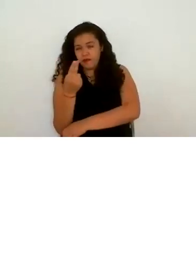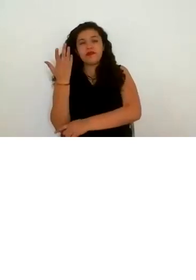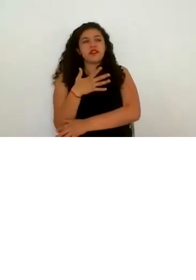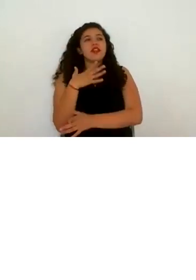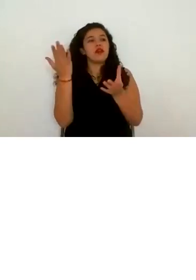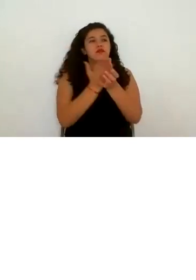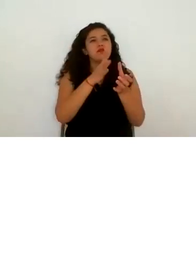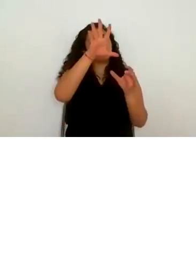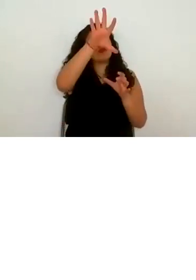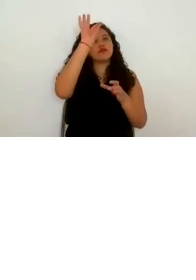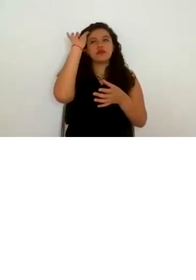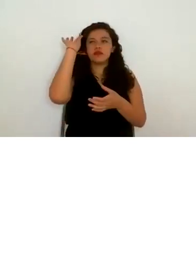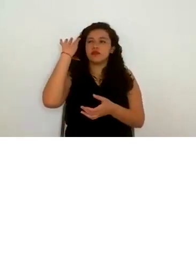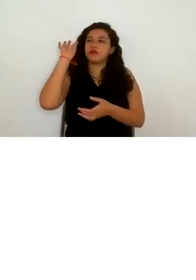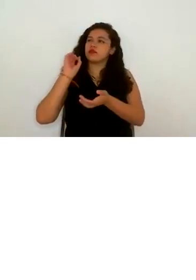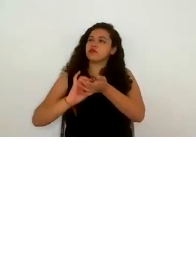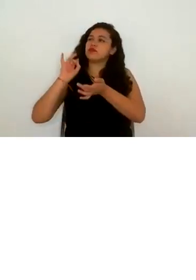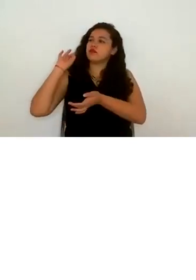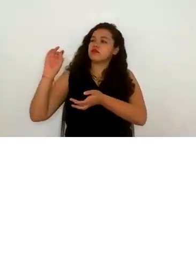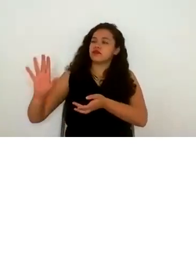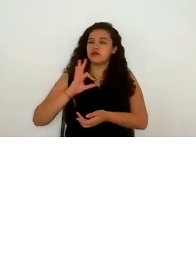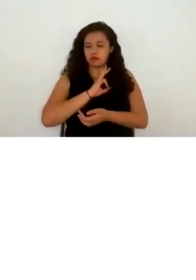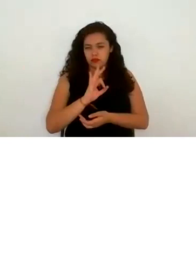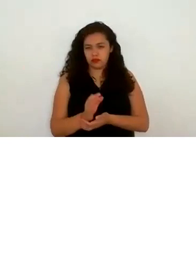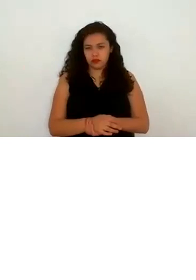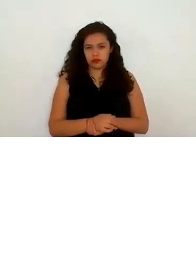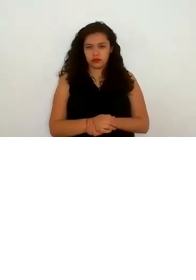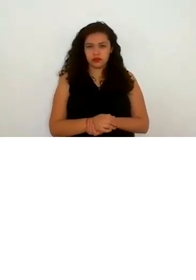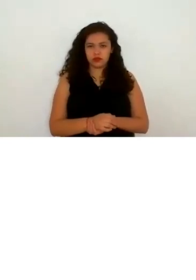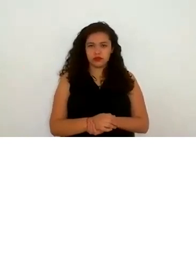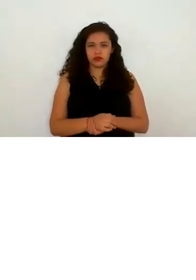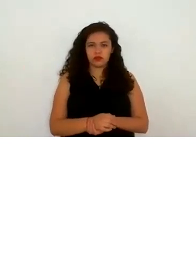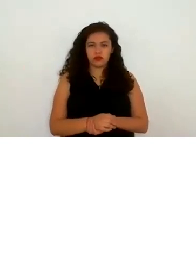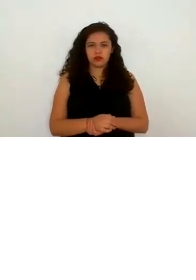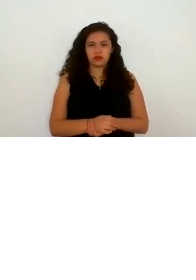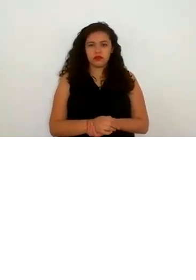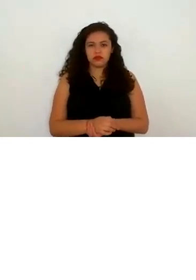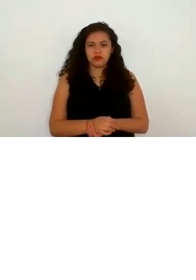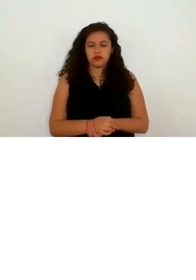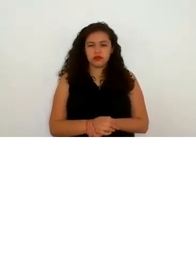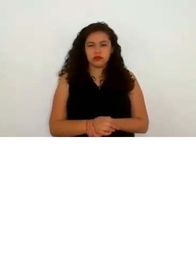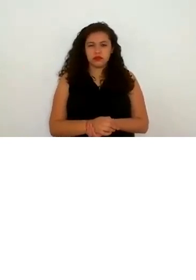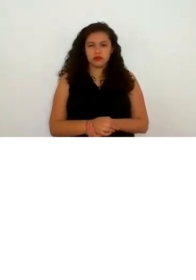carpeta la imagen del trabajador que colabora con ustedes.